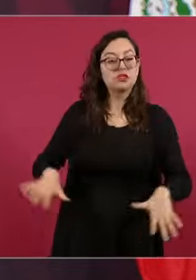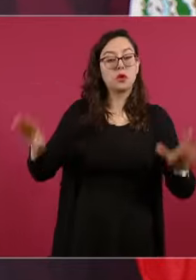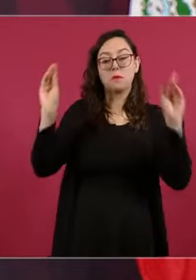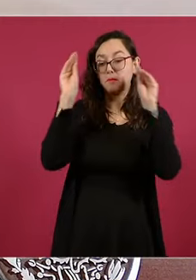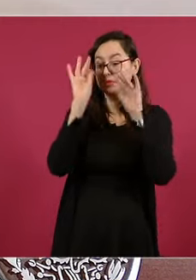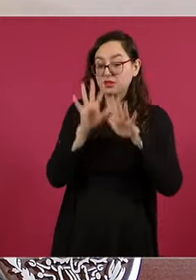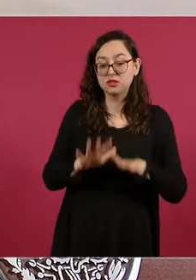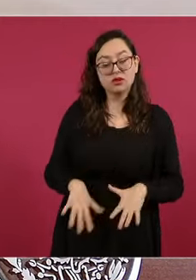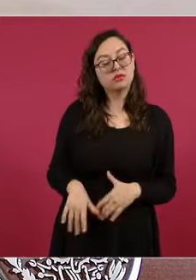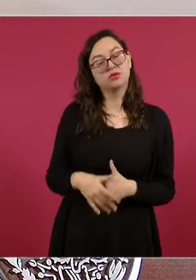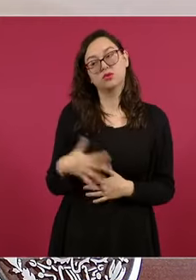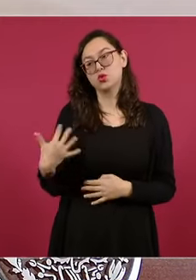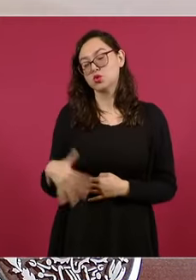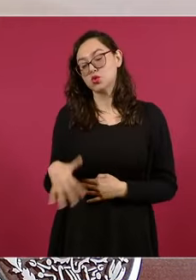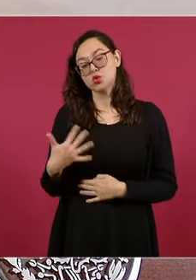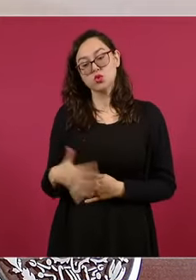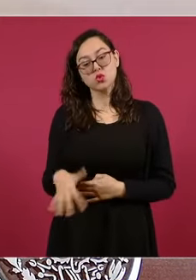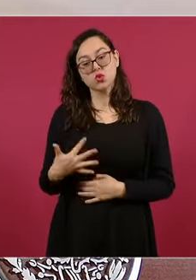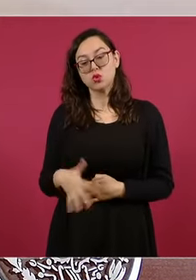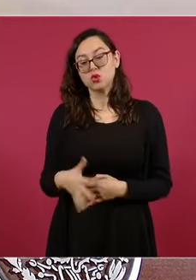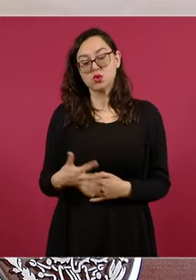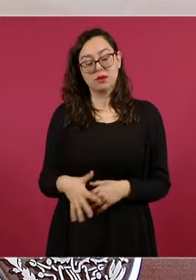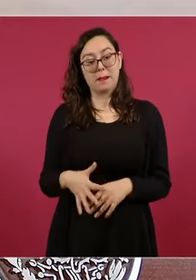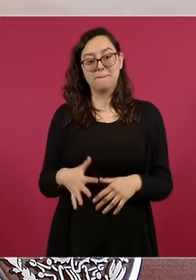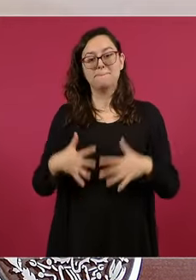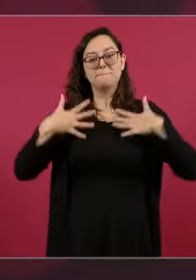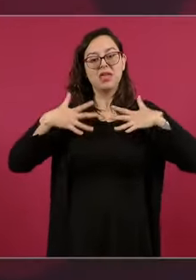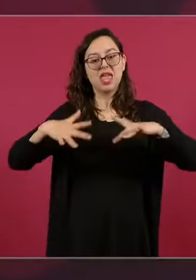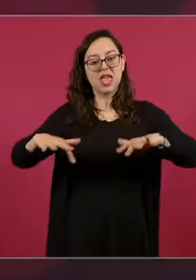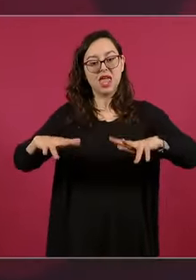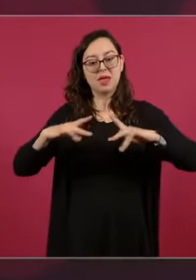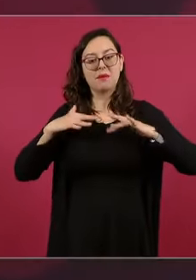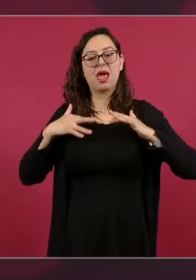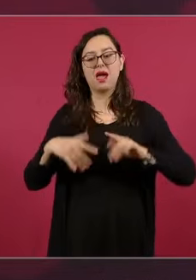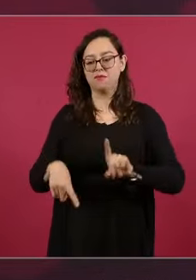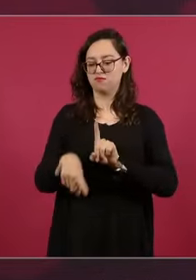y muy buenas vibras,